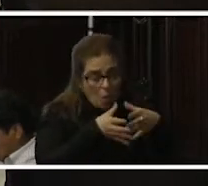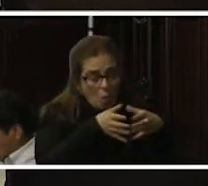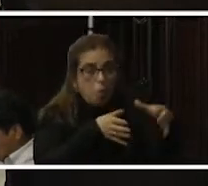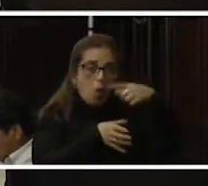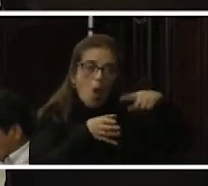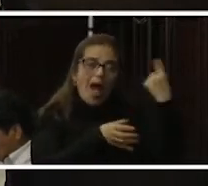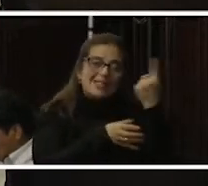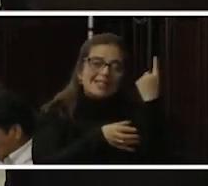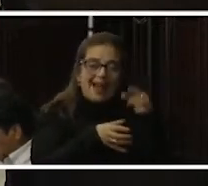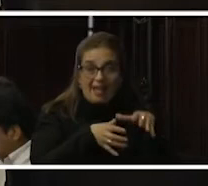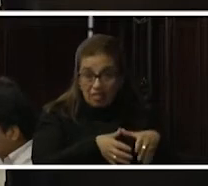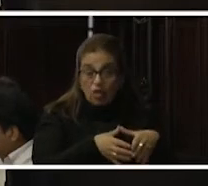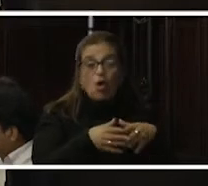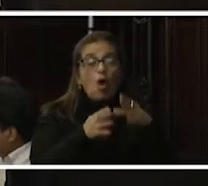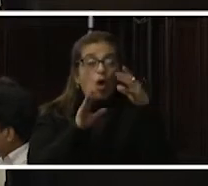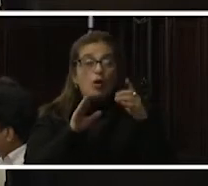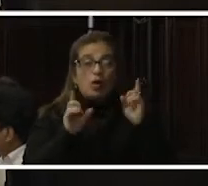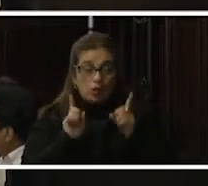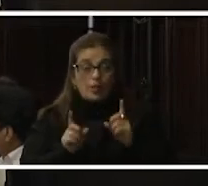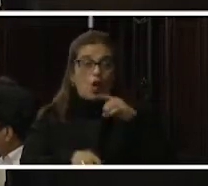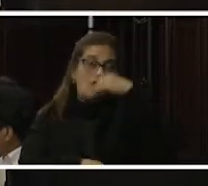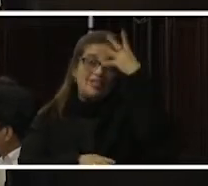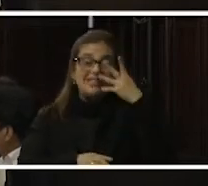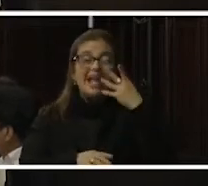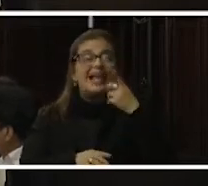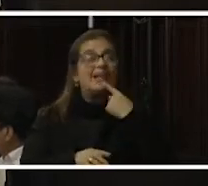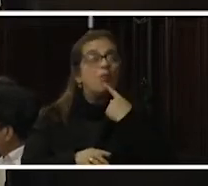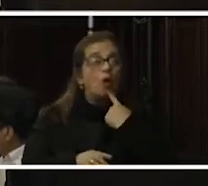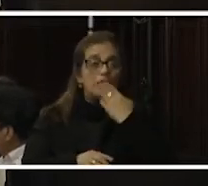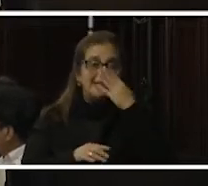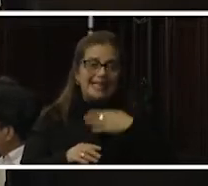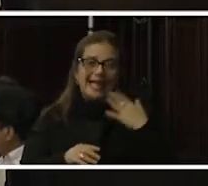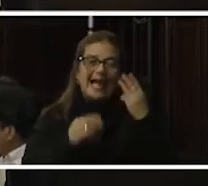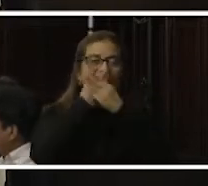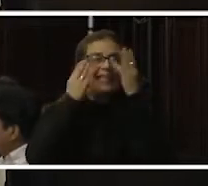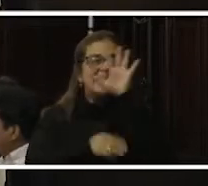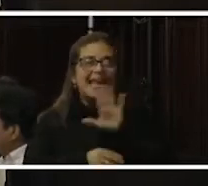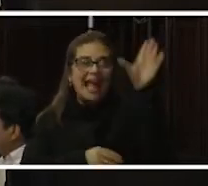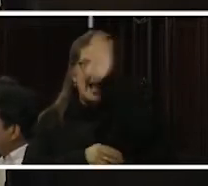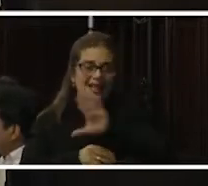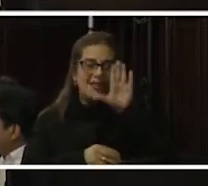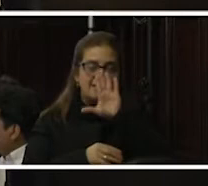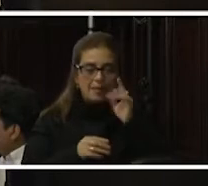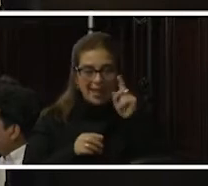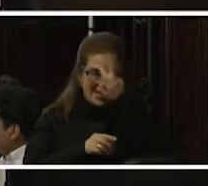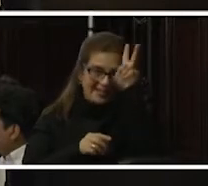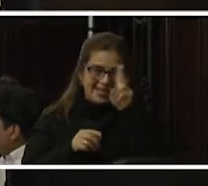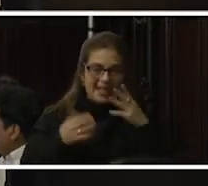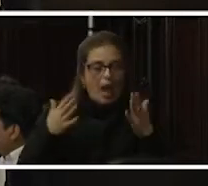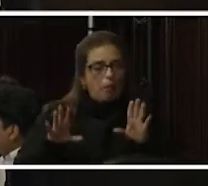en oficialmente Política Nacional Protección para Indígena Aislamiento Voluntario. El